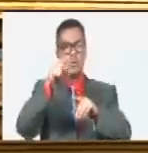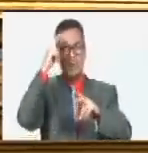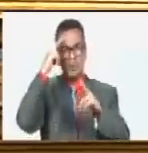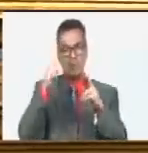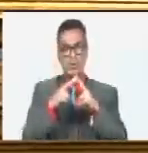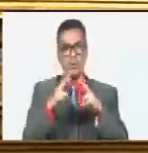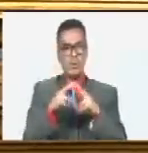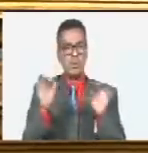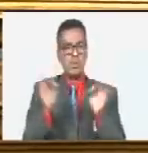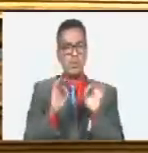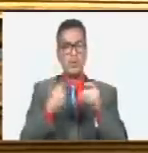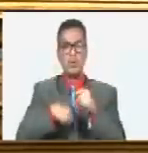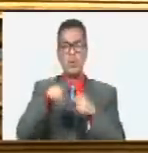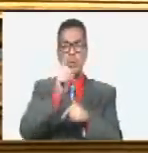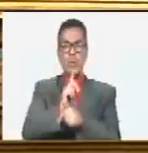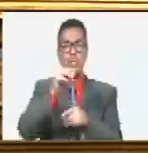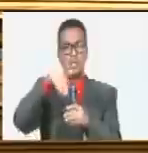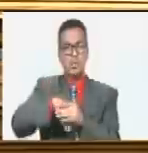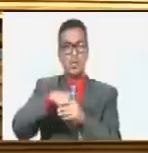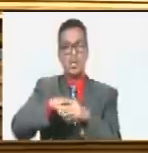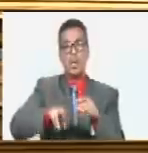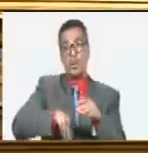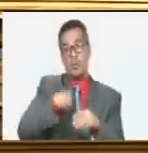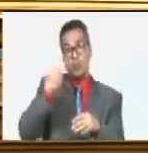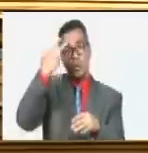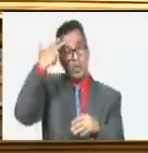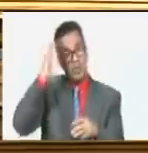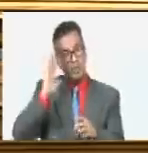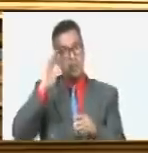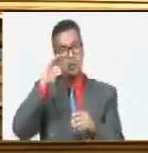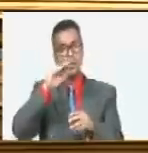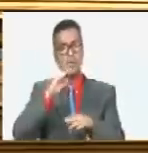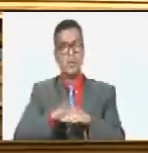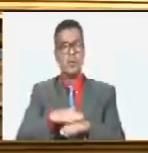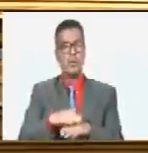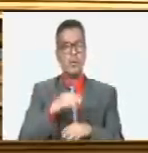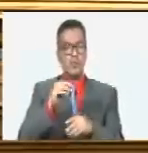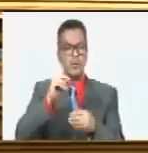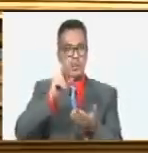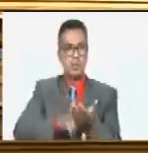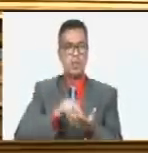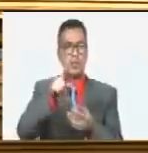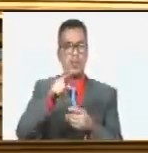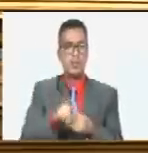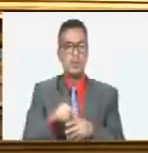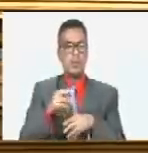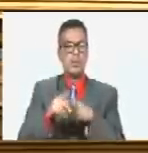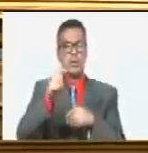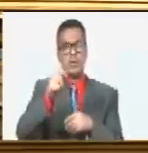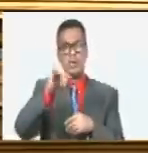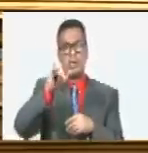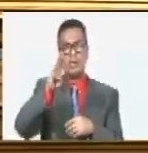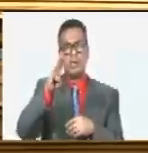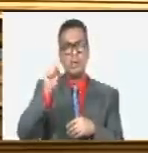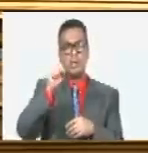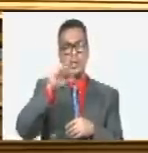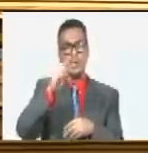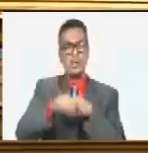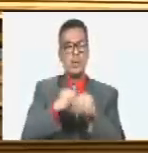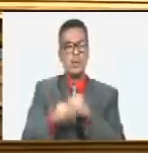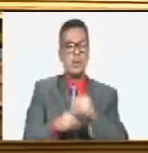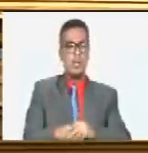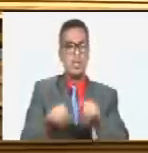La única elección que hubieran podido reconocer es una elección que realizara o que se realizara con el